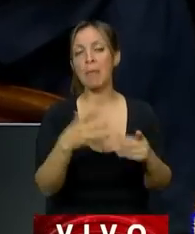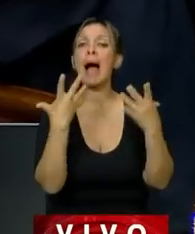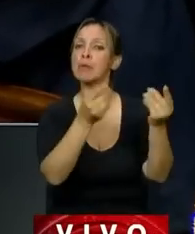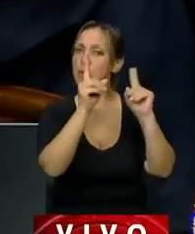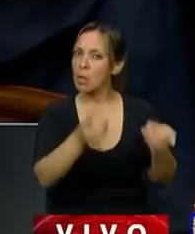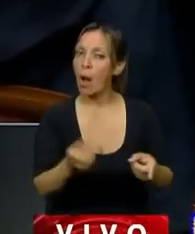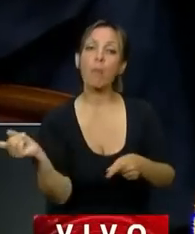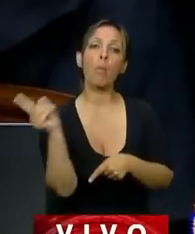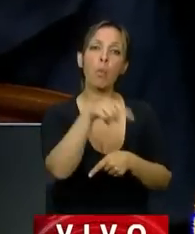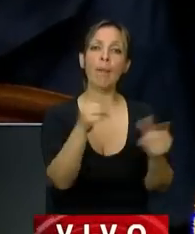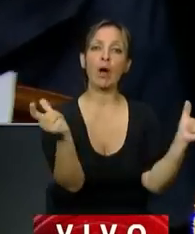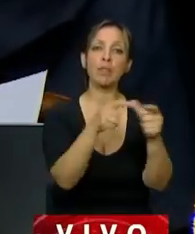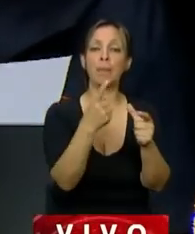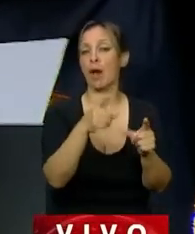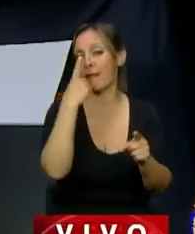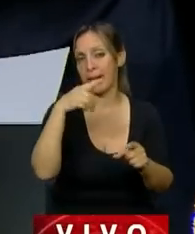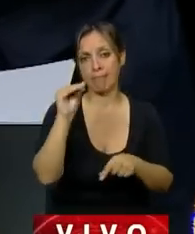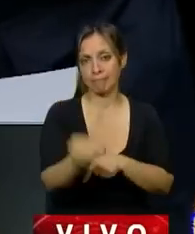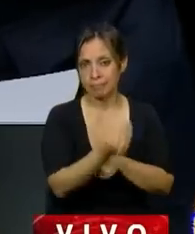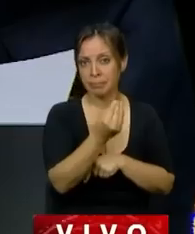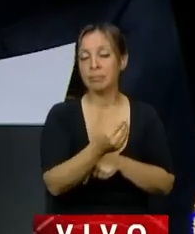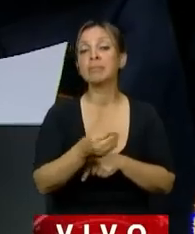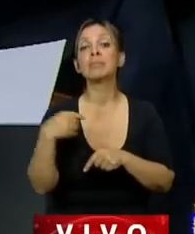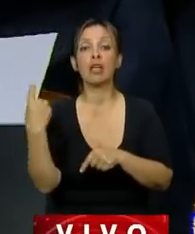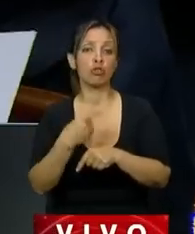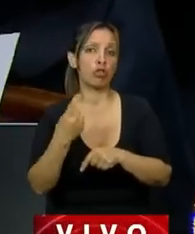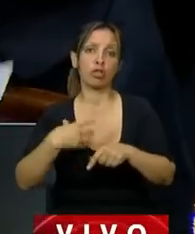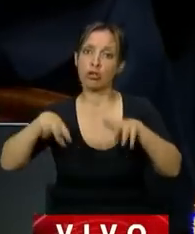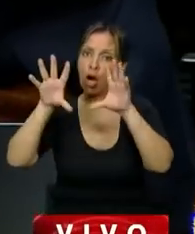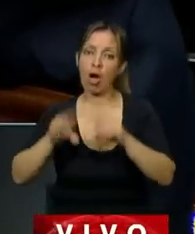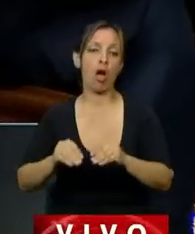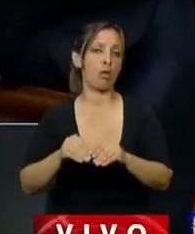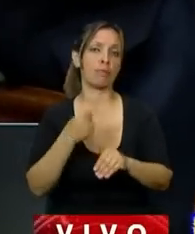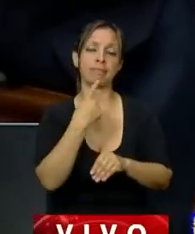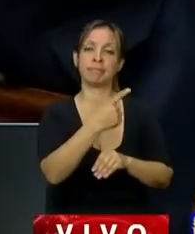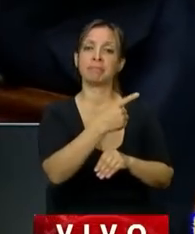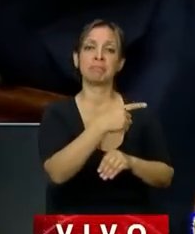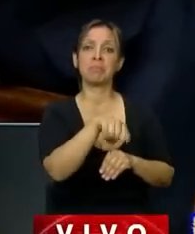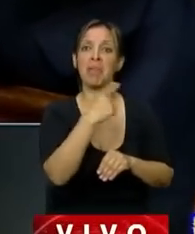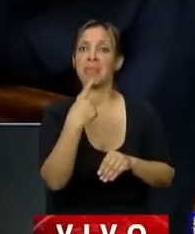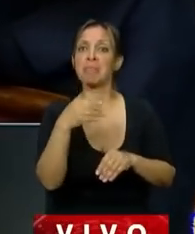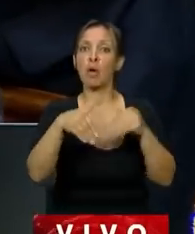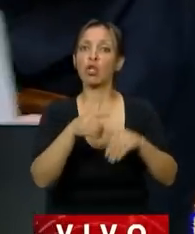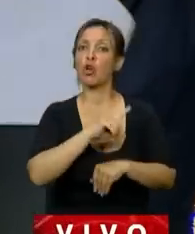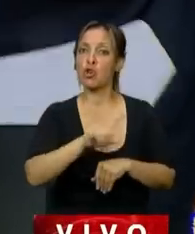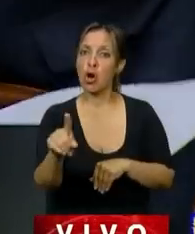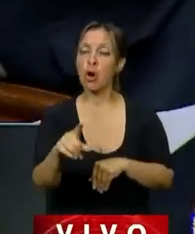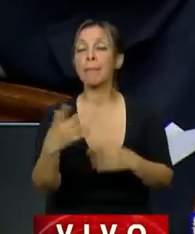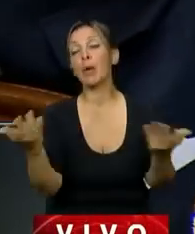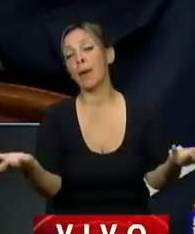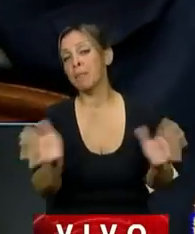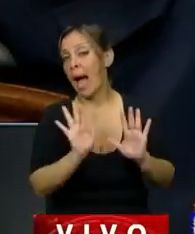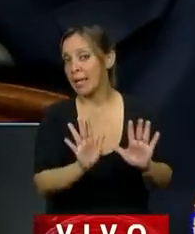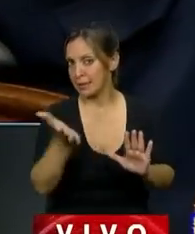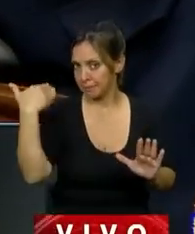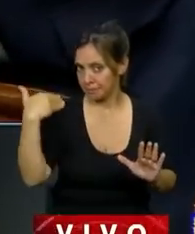vuelta a comisión que no pudo ser y terminó con un voto negativo de todos Juntos por el Cambio, del que no nos enorgullecemos, pero que así